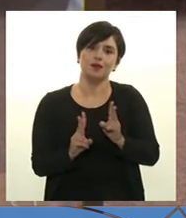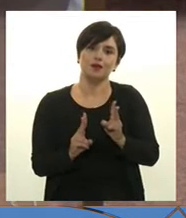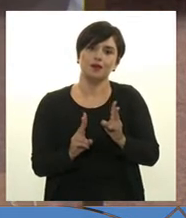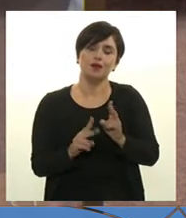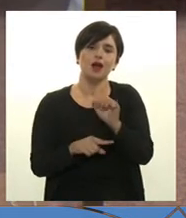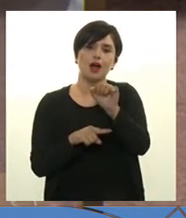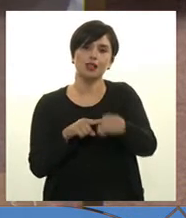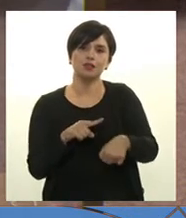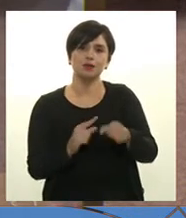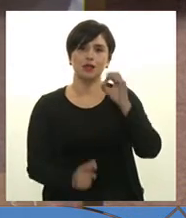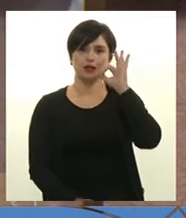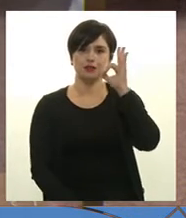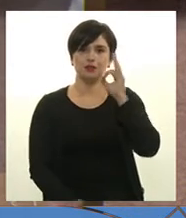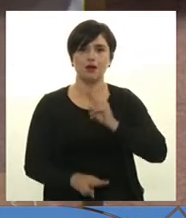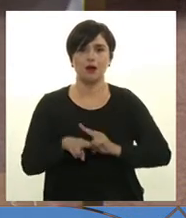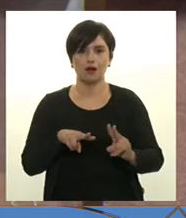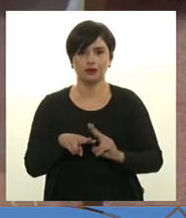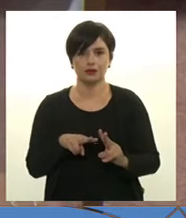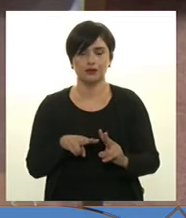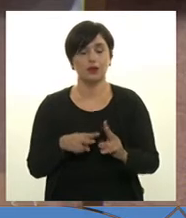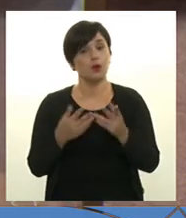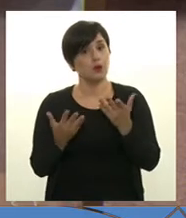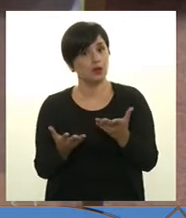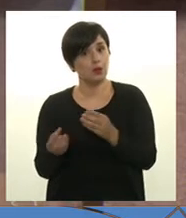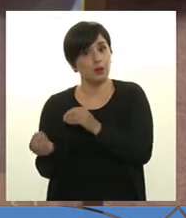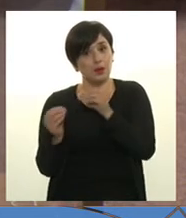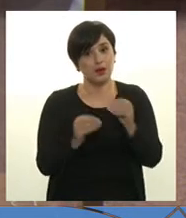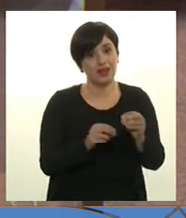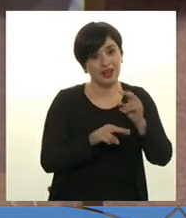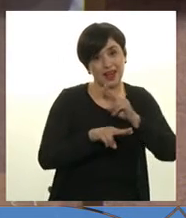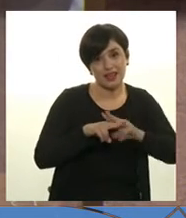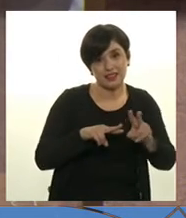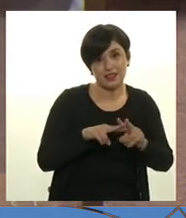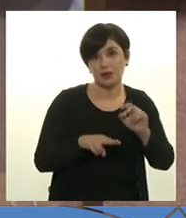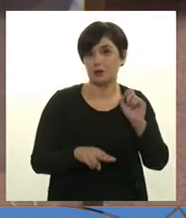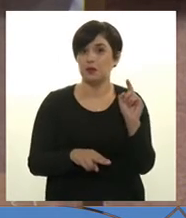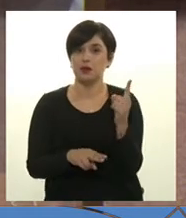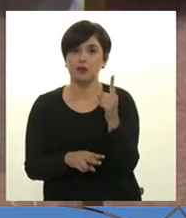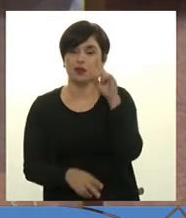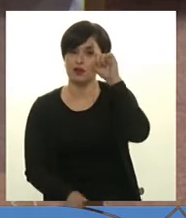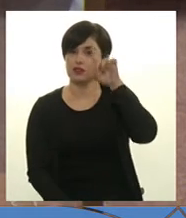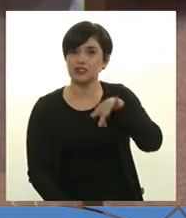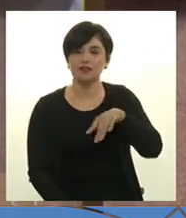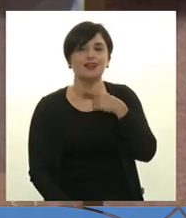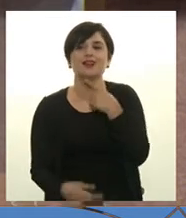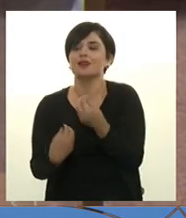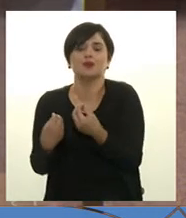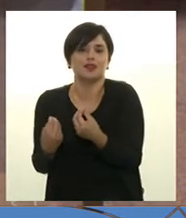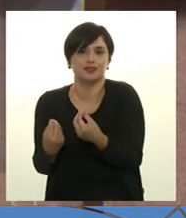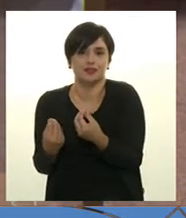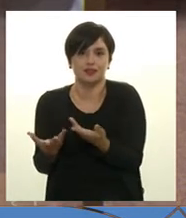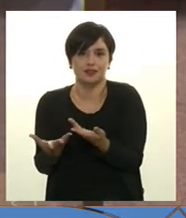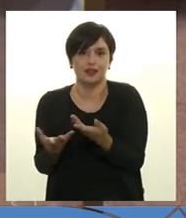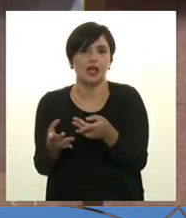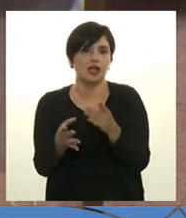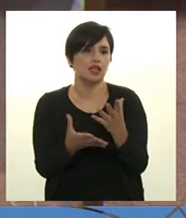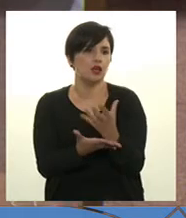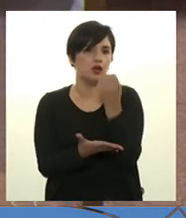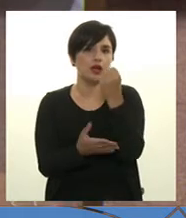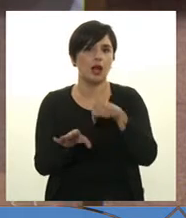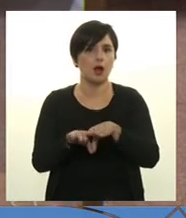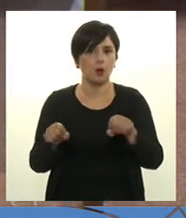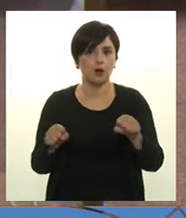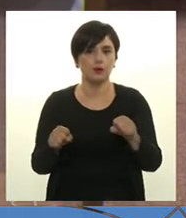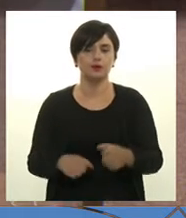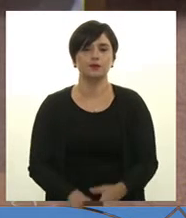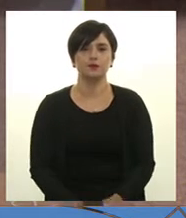porque para poder pasar a la acción necesitamos saber cuál es lo que es lo que pasa y ponernos de acuerdo en el camino